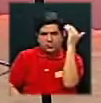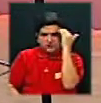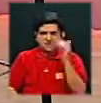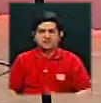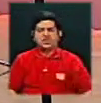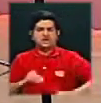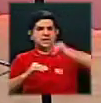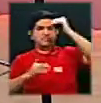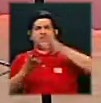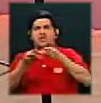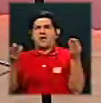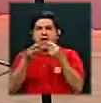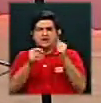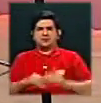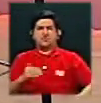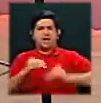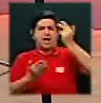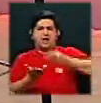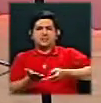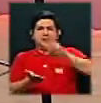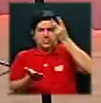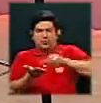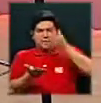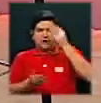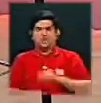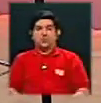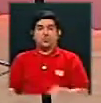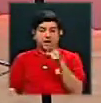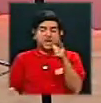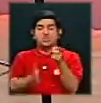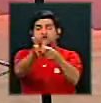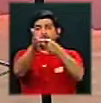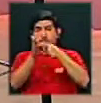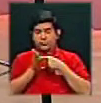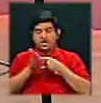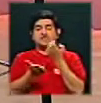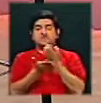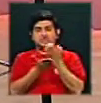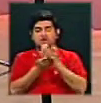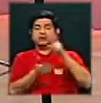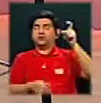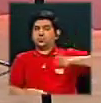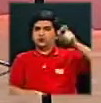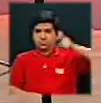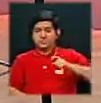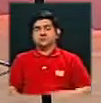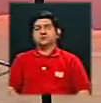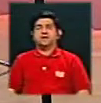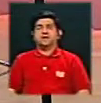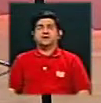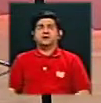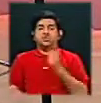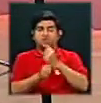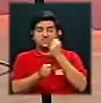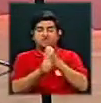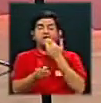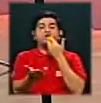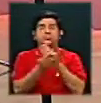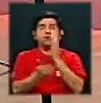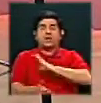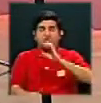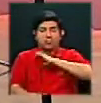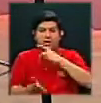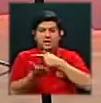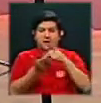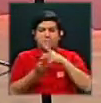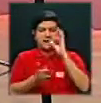alta productividad, que tengan alto valor agregado, porque esos son requisitos económicos necesarios uh-huh. para que los empleos sean de buena calidad y